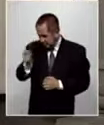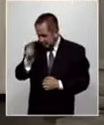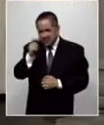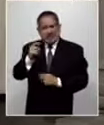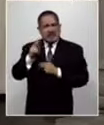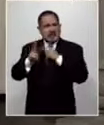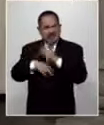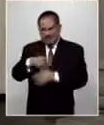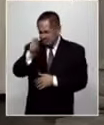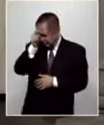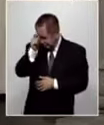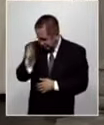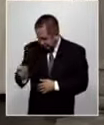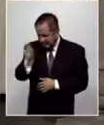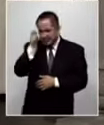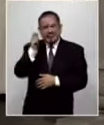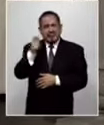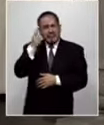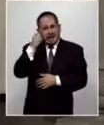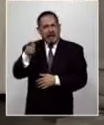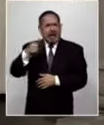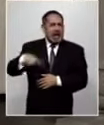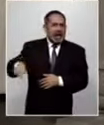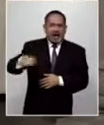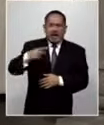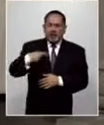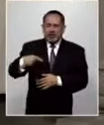volvería a quitar precisamente para